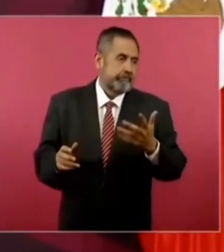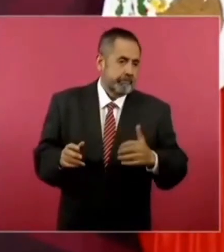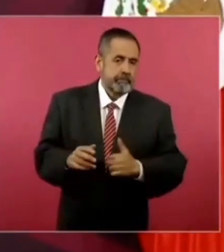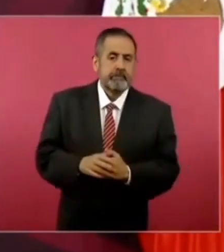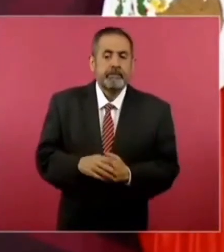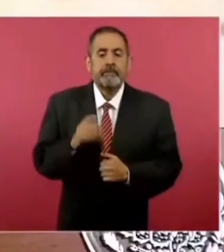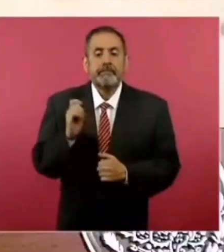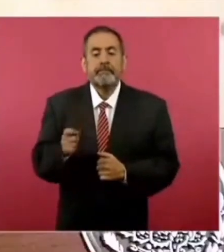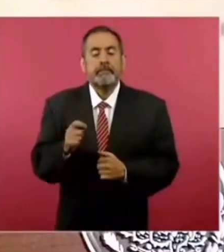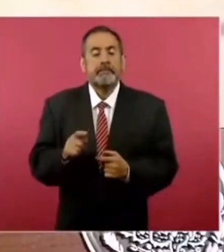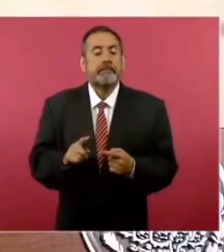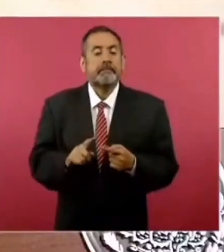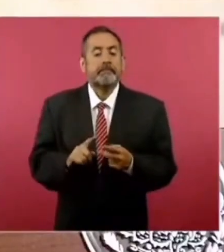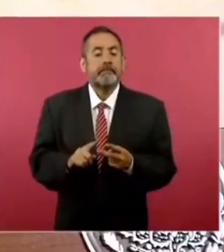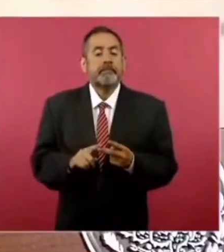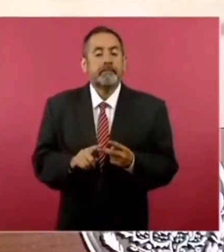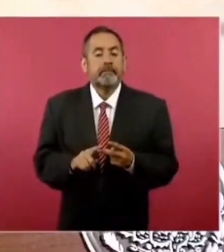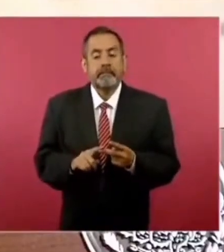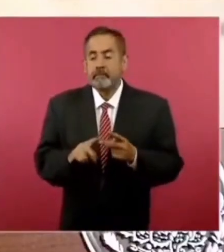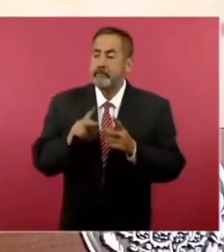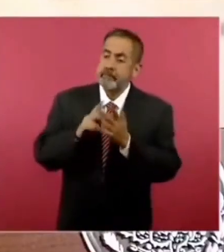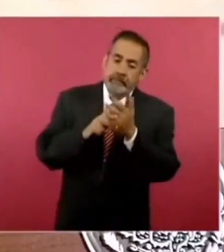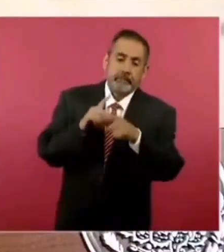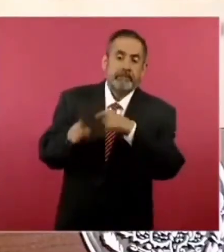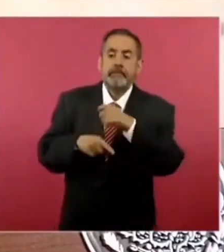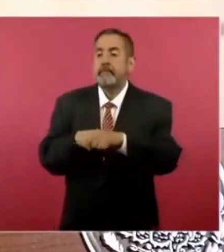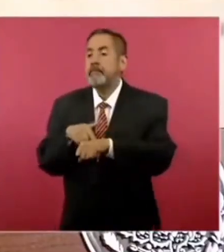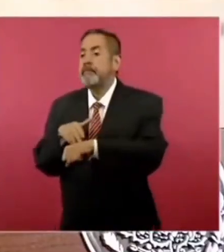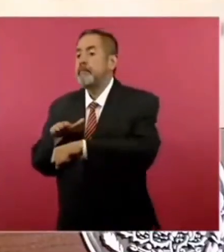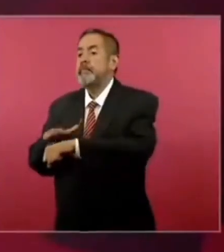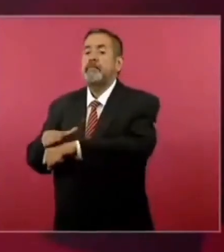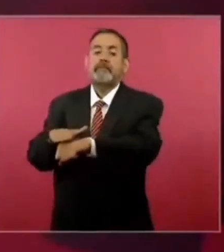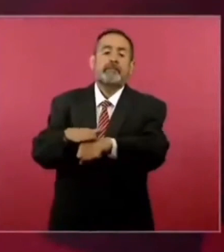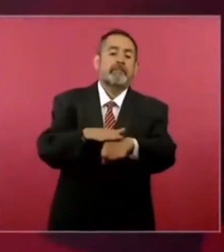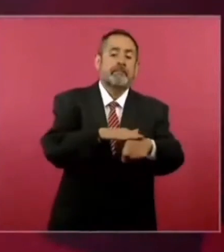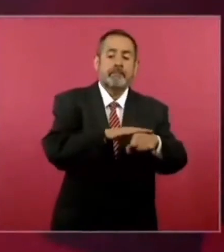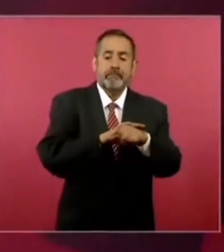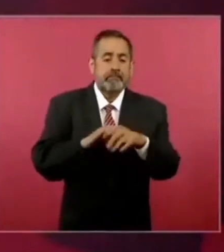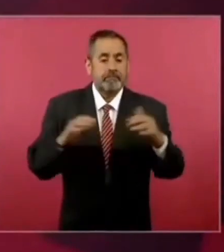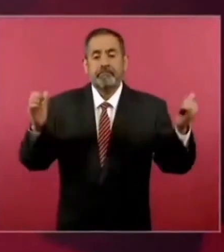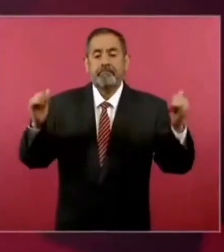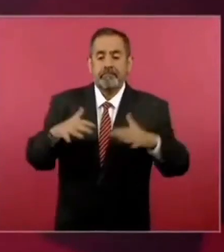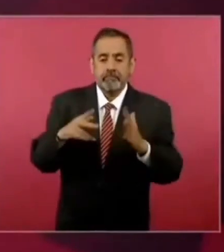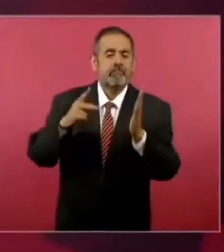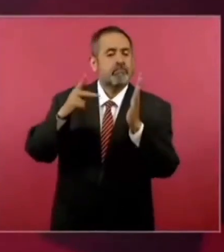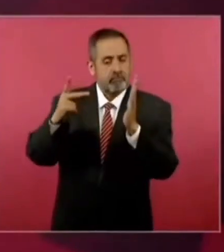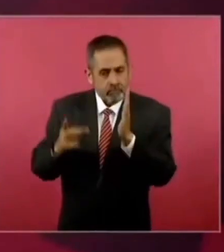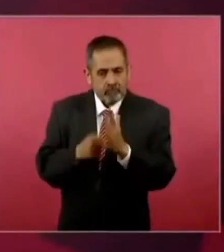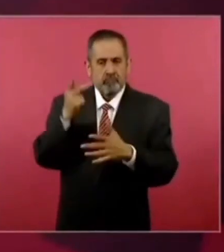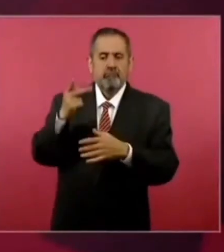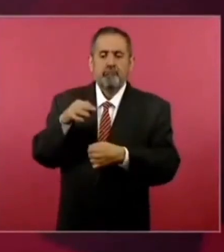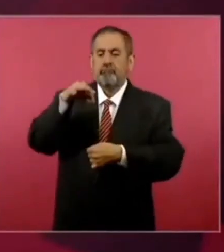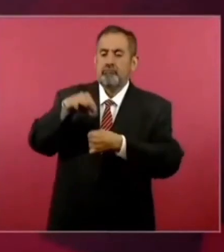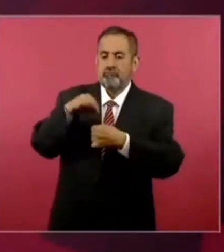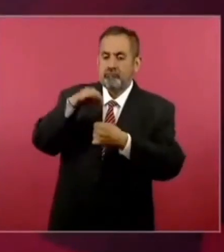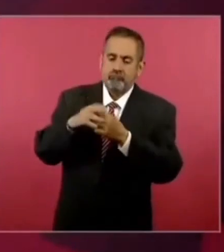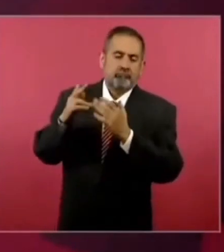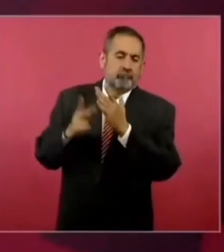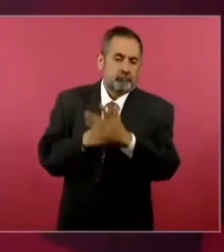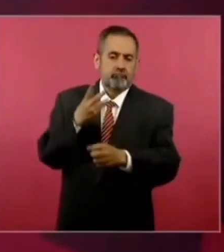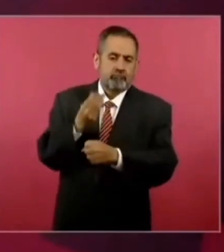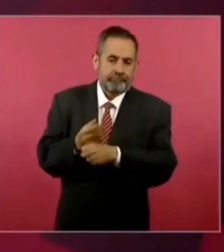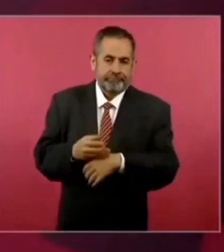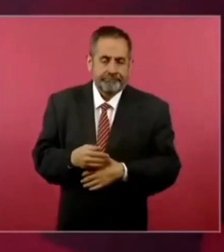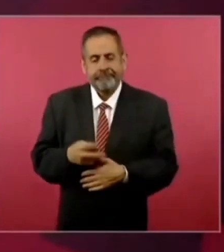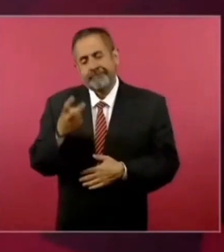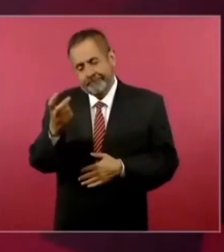entonces se tendría que convocar a nuevas elecciones. Ese es el procedimiento legal.